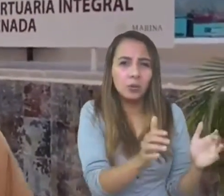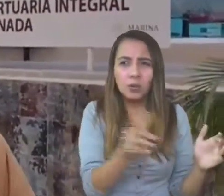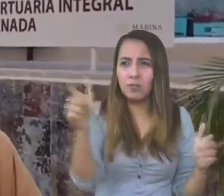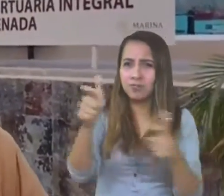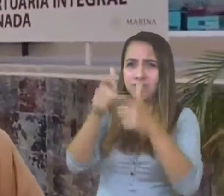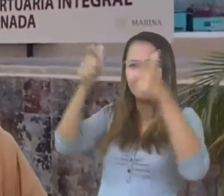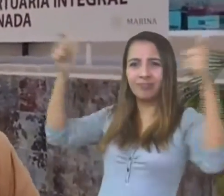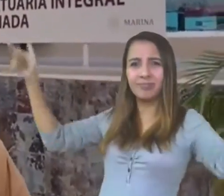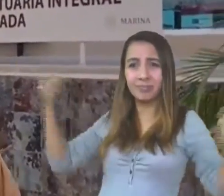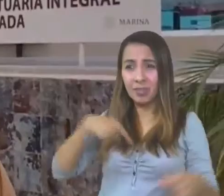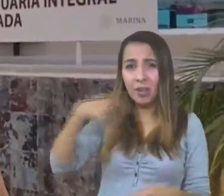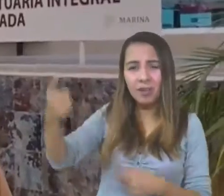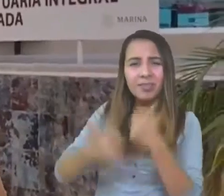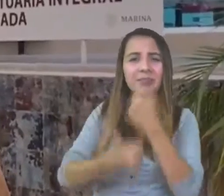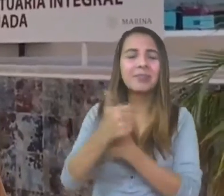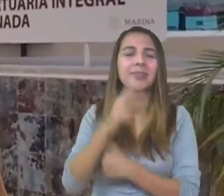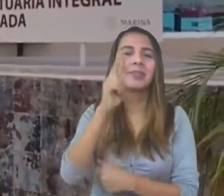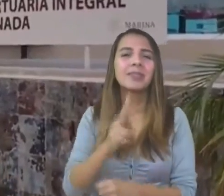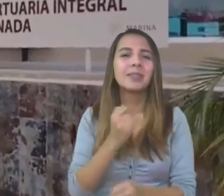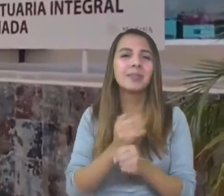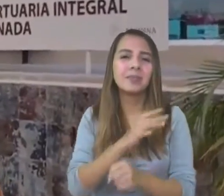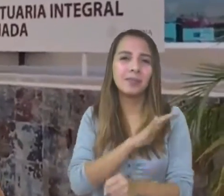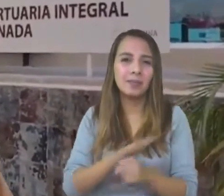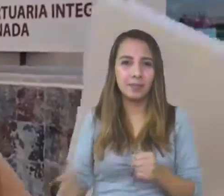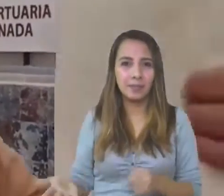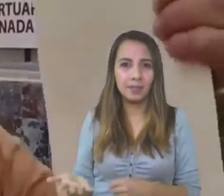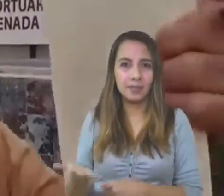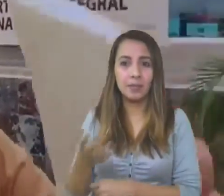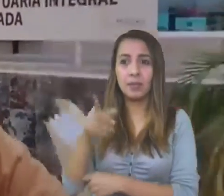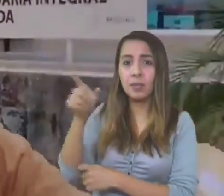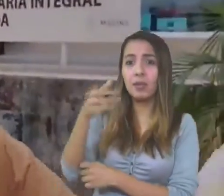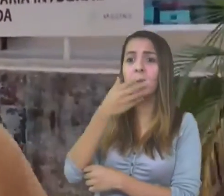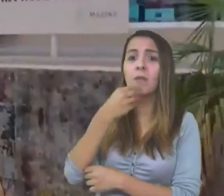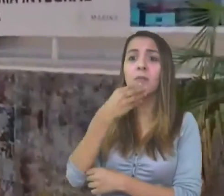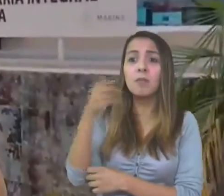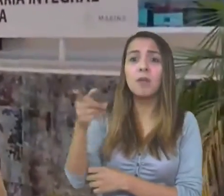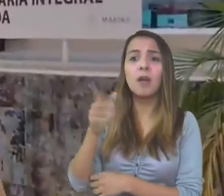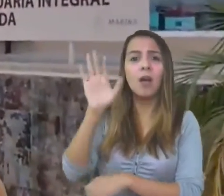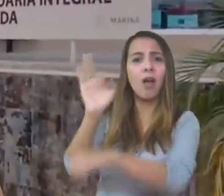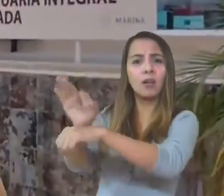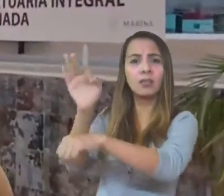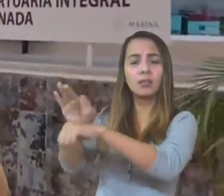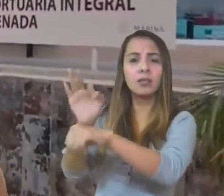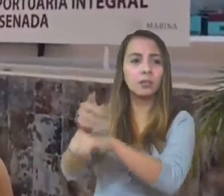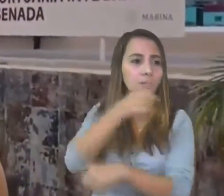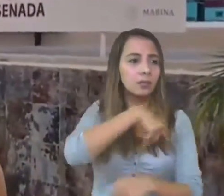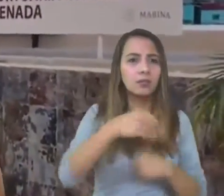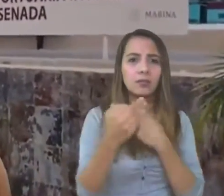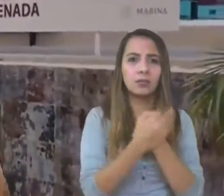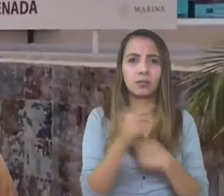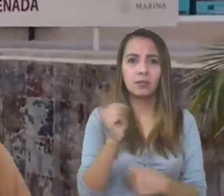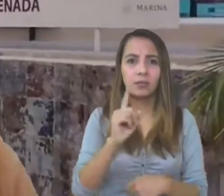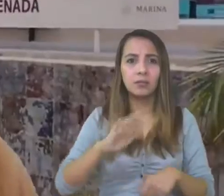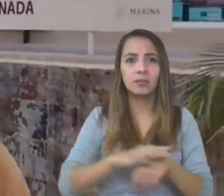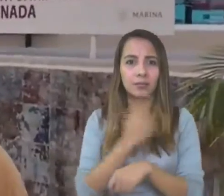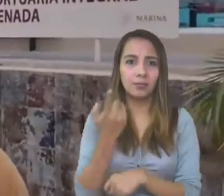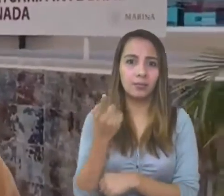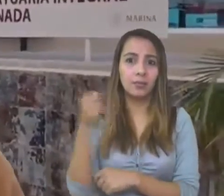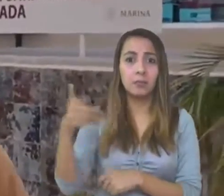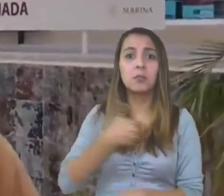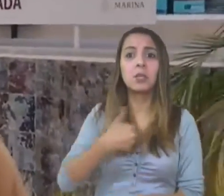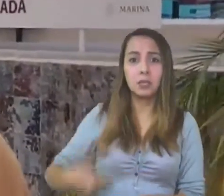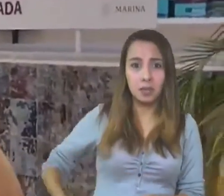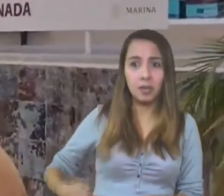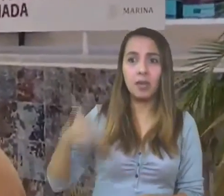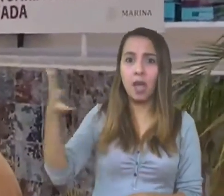Si él es pueblo también, ¿y qué hace? Que al rato 2 años ya va a andar como nosotros. Correcto. Y el presidente lo está poniendo ahí para